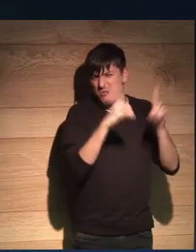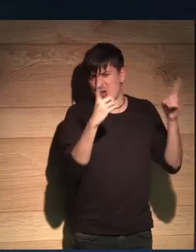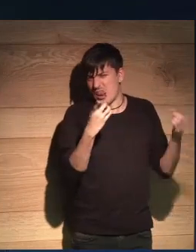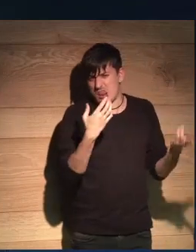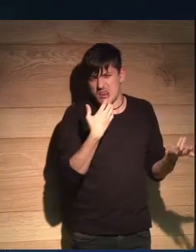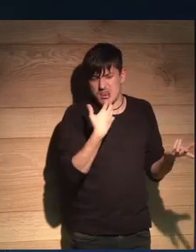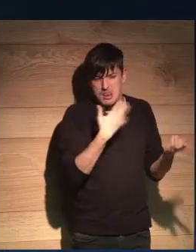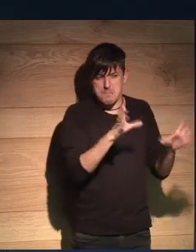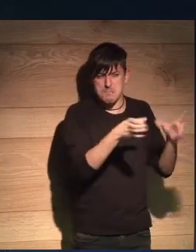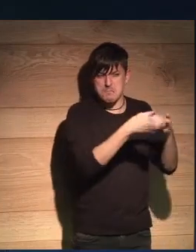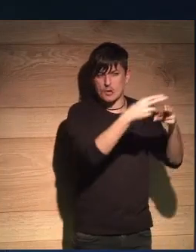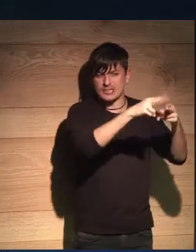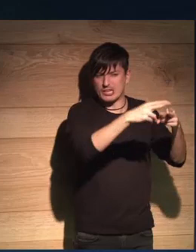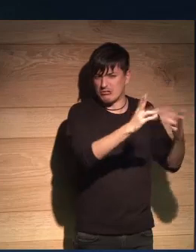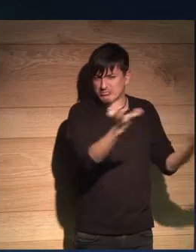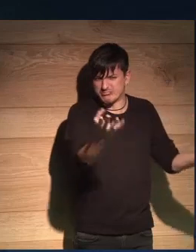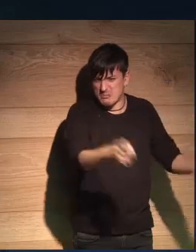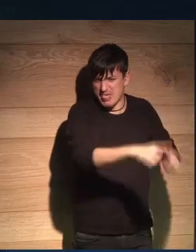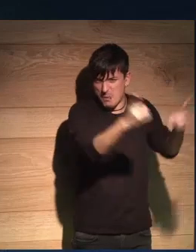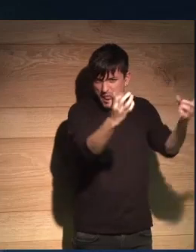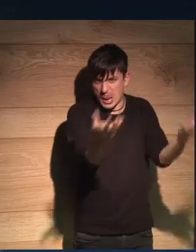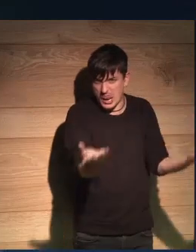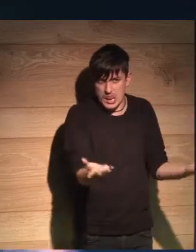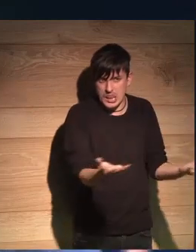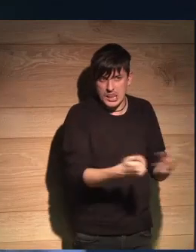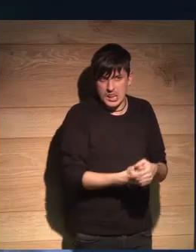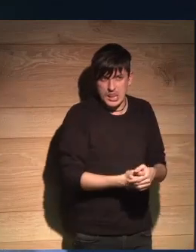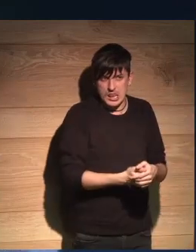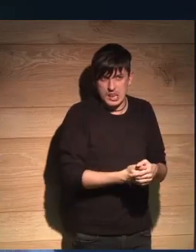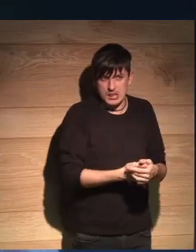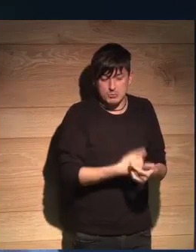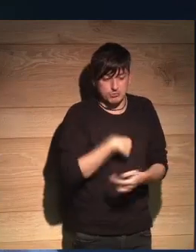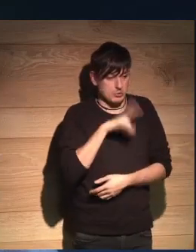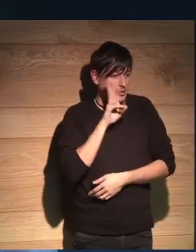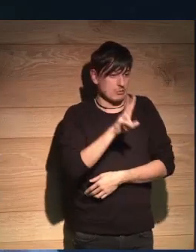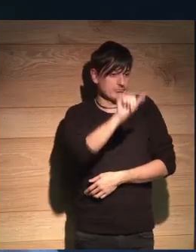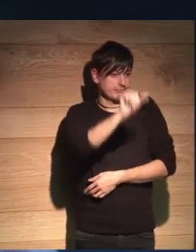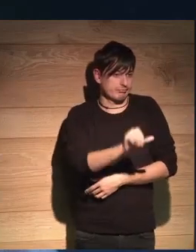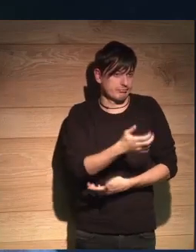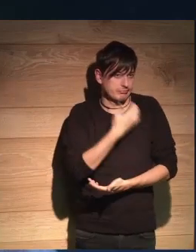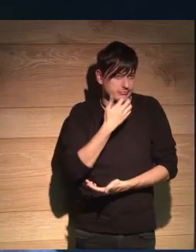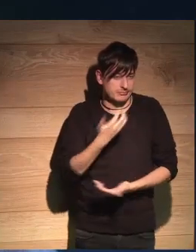el partido político, casi igual, ¿vale? Pero, joder, tú ves de